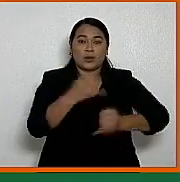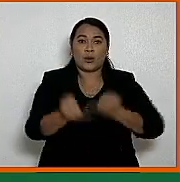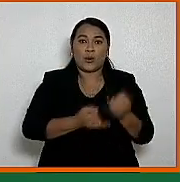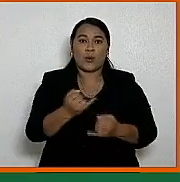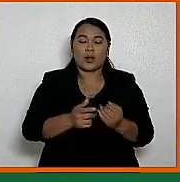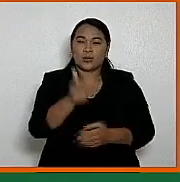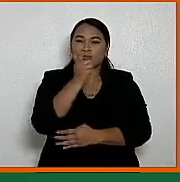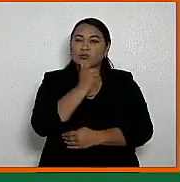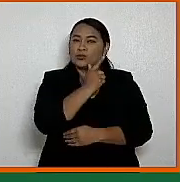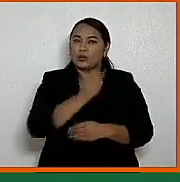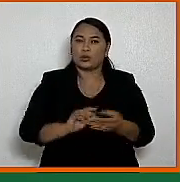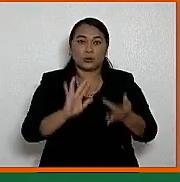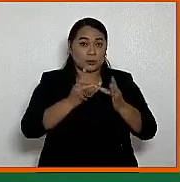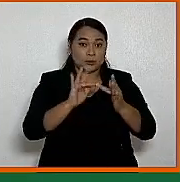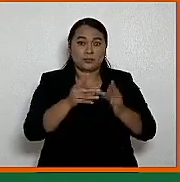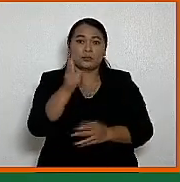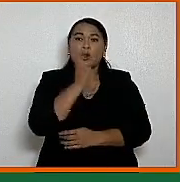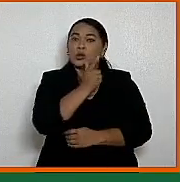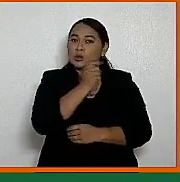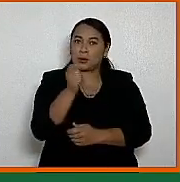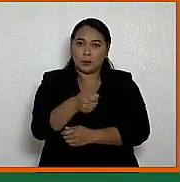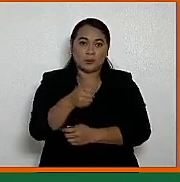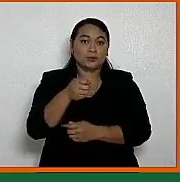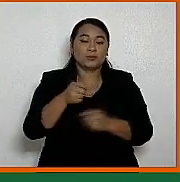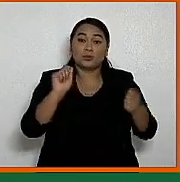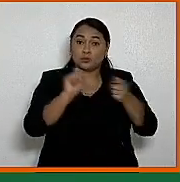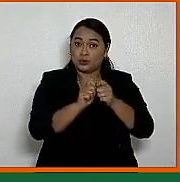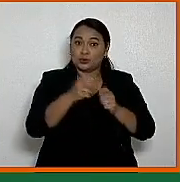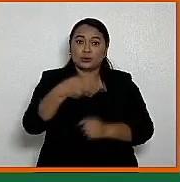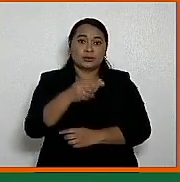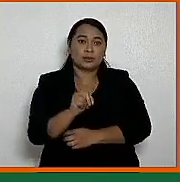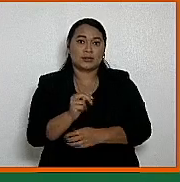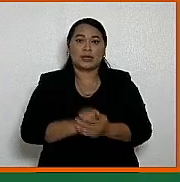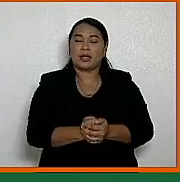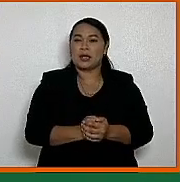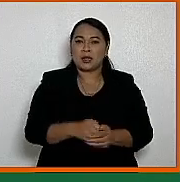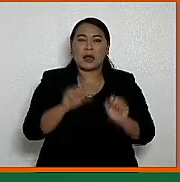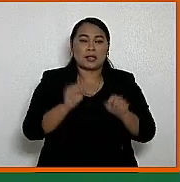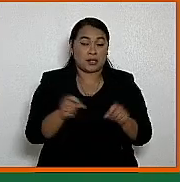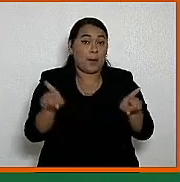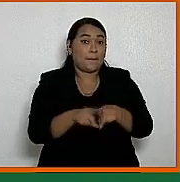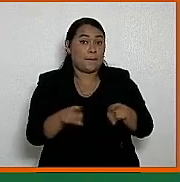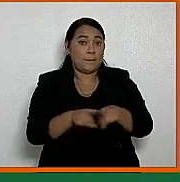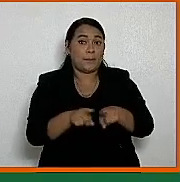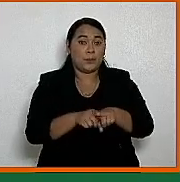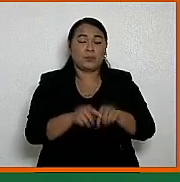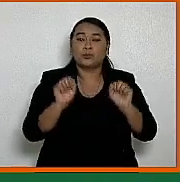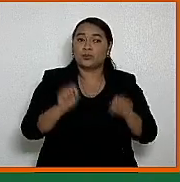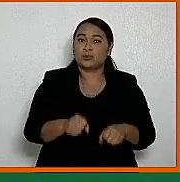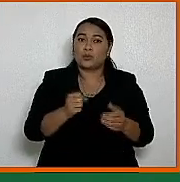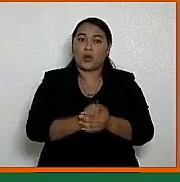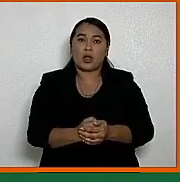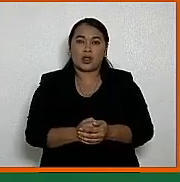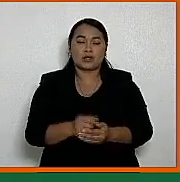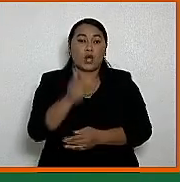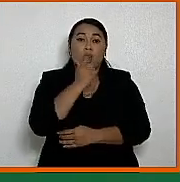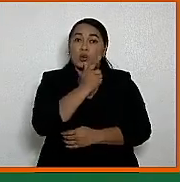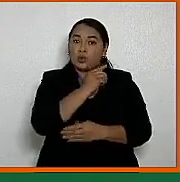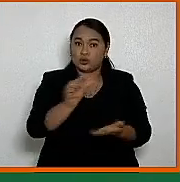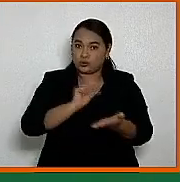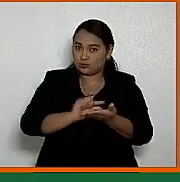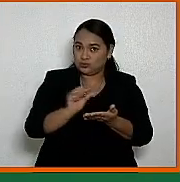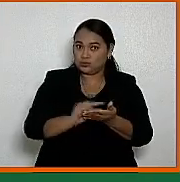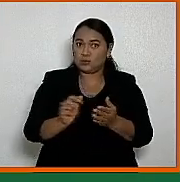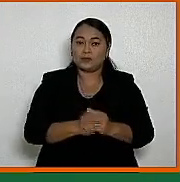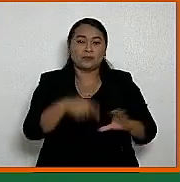línea en loto.hn en tu dispositivo favorito. Además, poder recargar tu cuenta en Loto Saldo ingresando tu